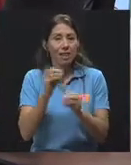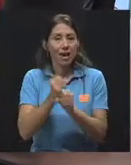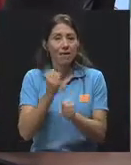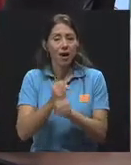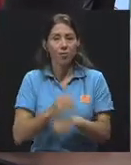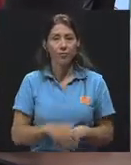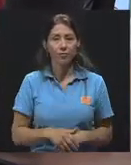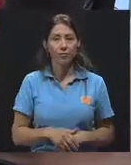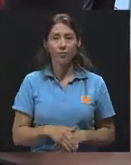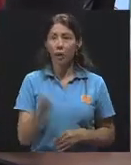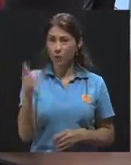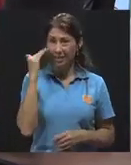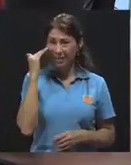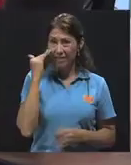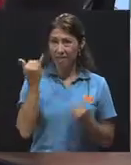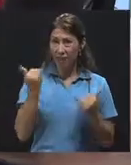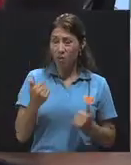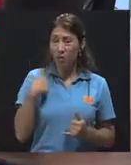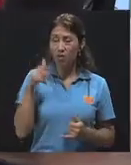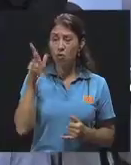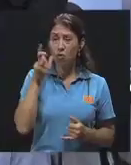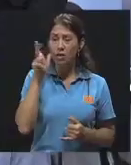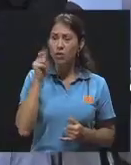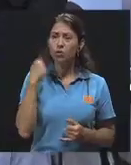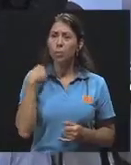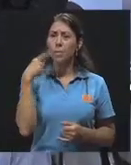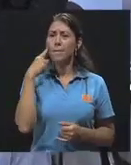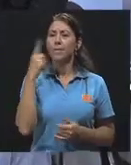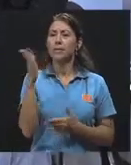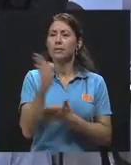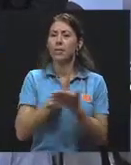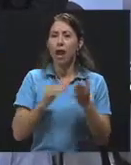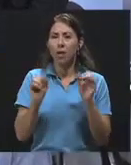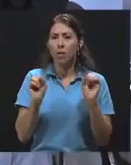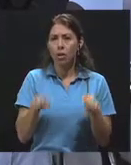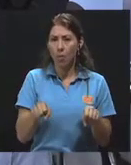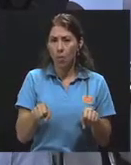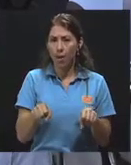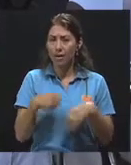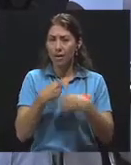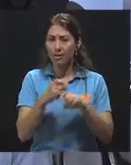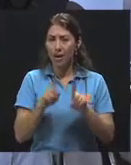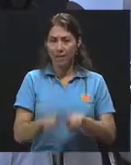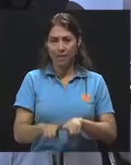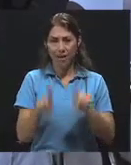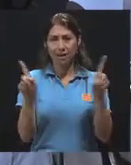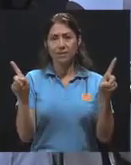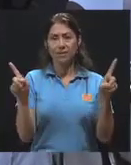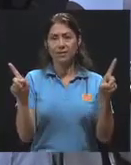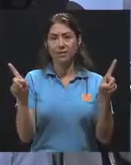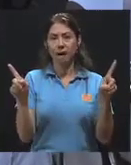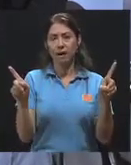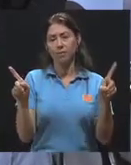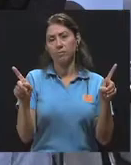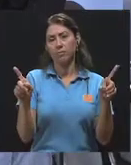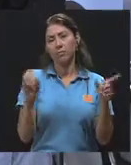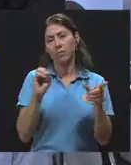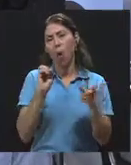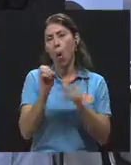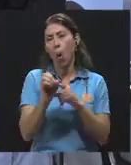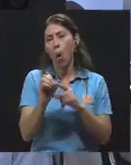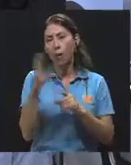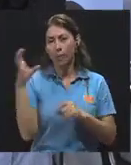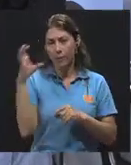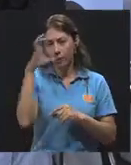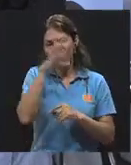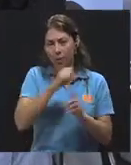el trabajo. Pues sabes que ahora como que oyendo pienso que hay algo que puede como definir la diferencia con o la